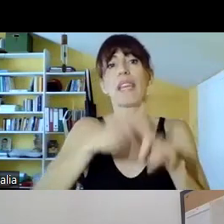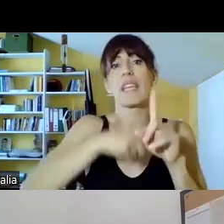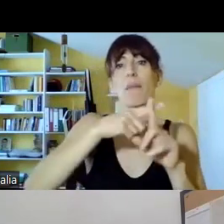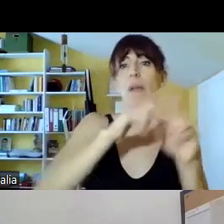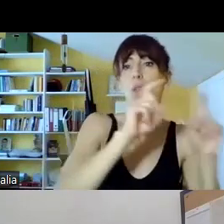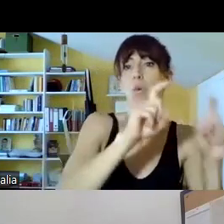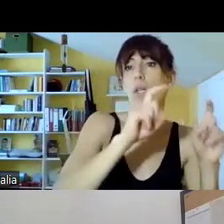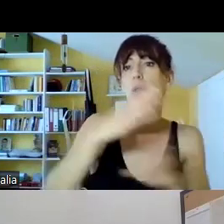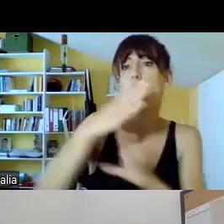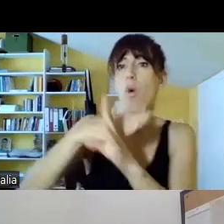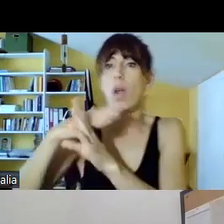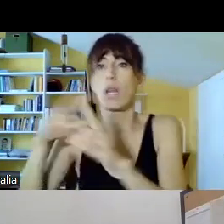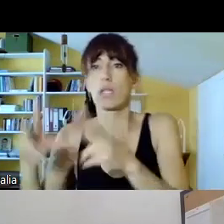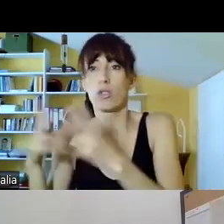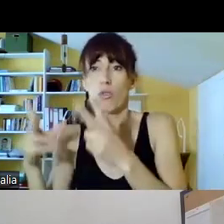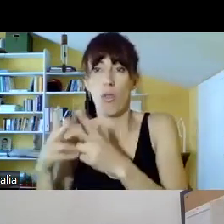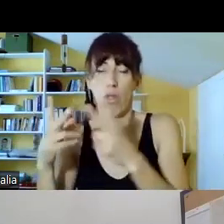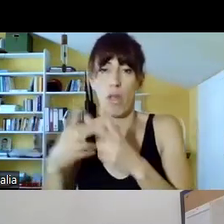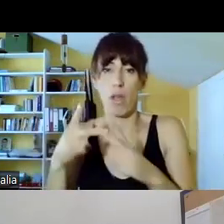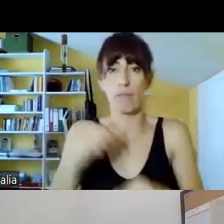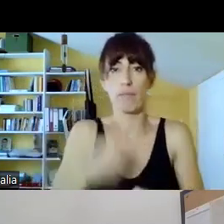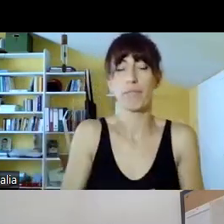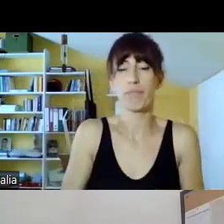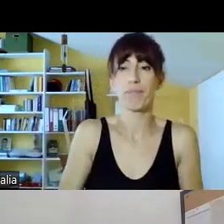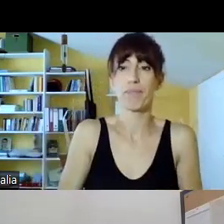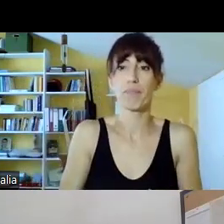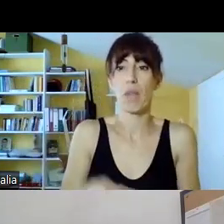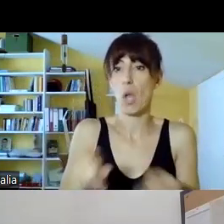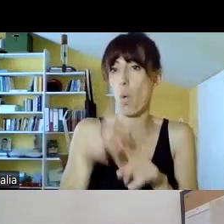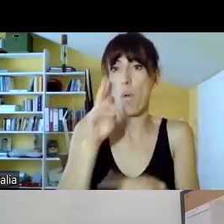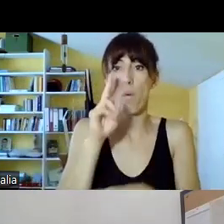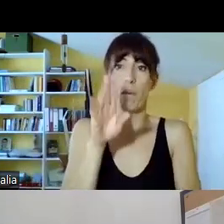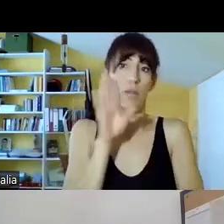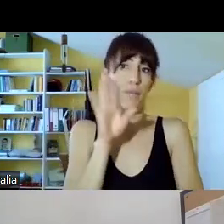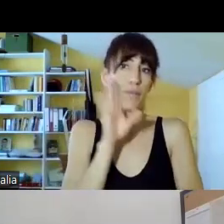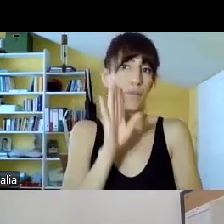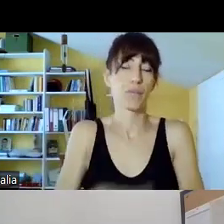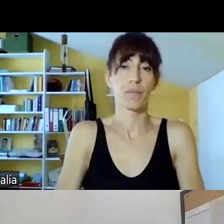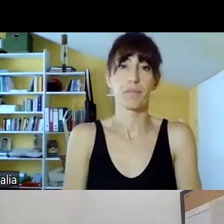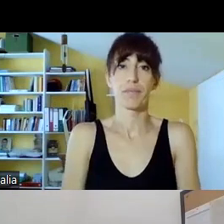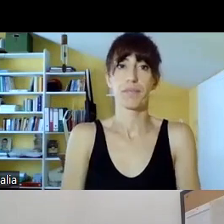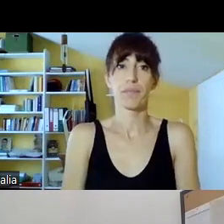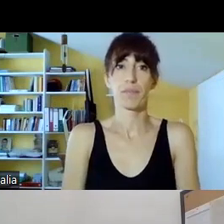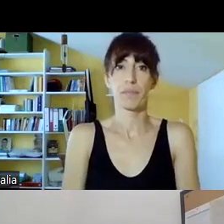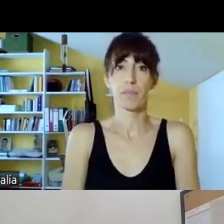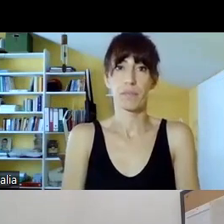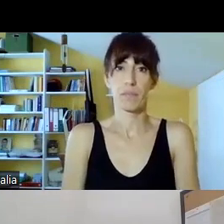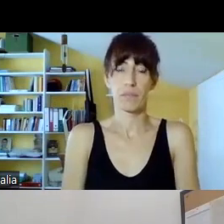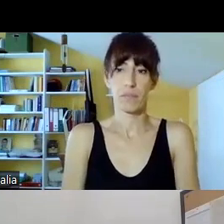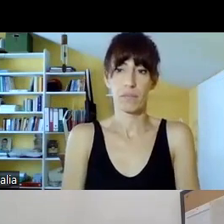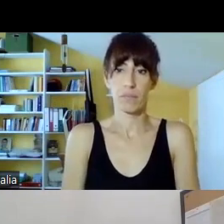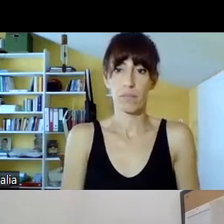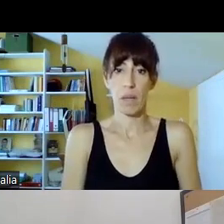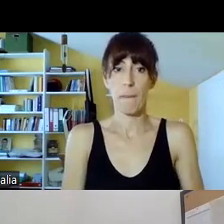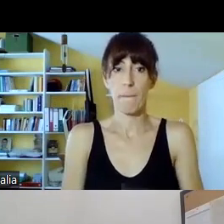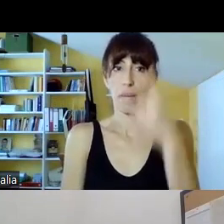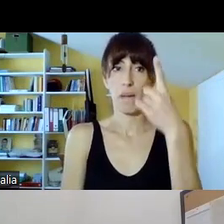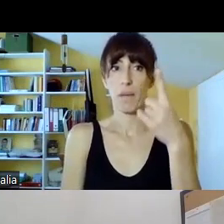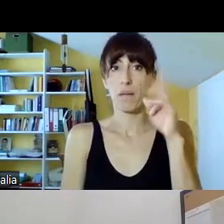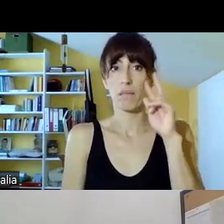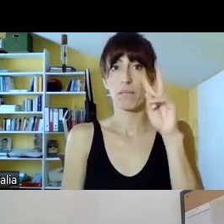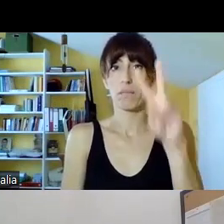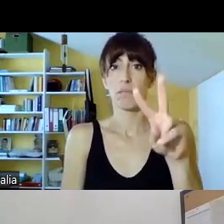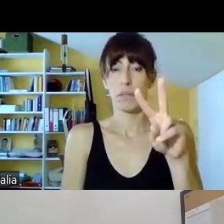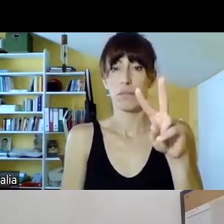clase social, según diferentes ajustes, como hemos visto en el gráfico anterior. En este primer gráfico se pueden ver las razones